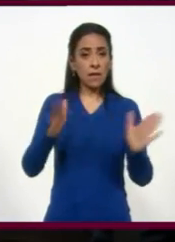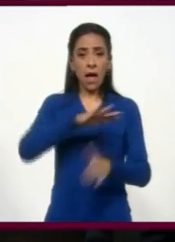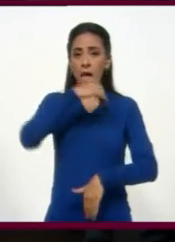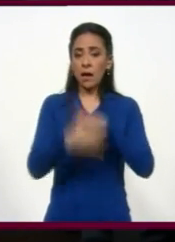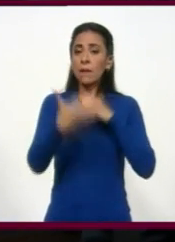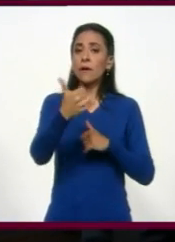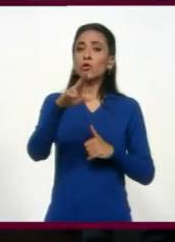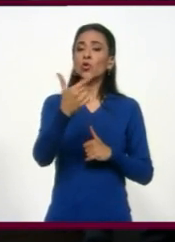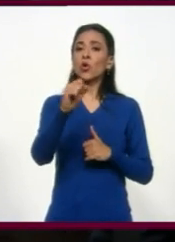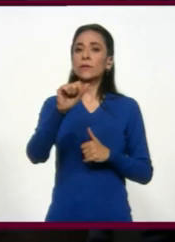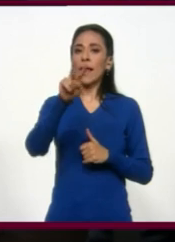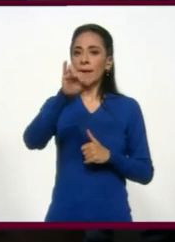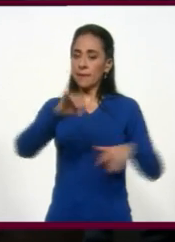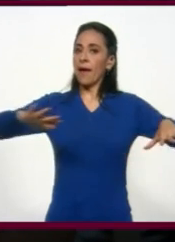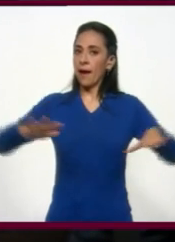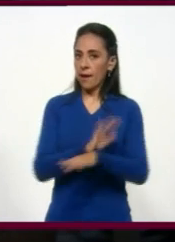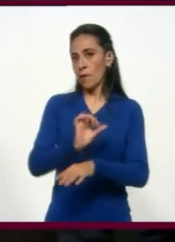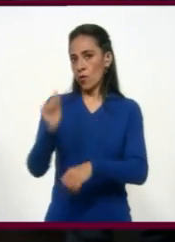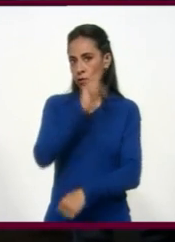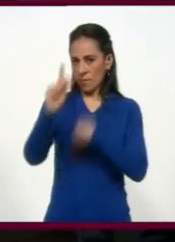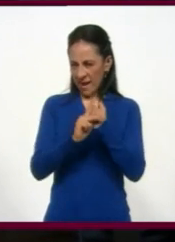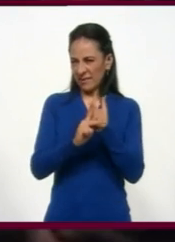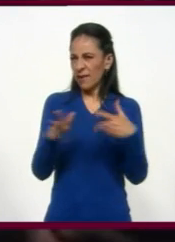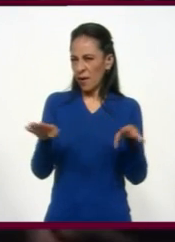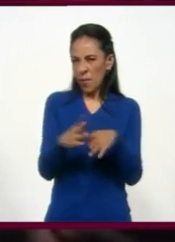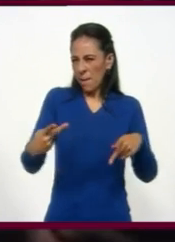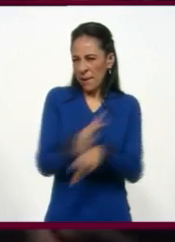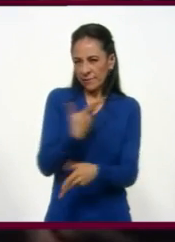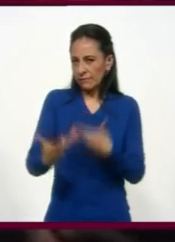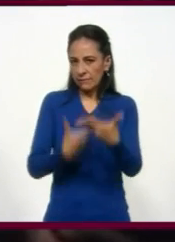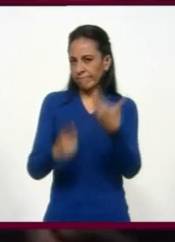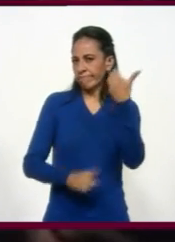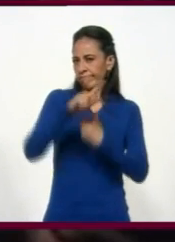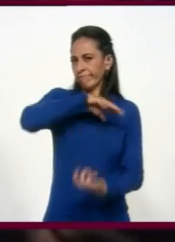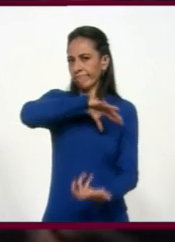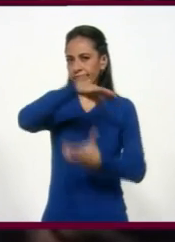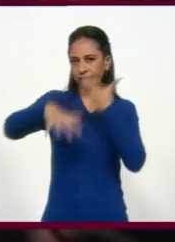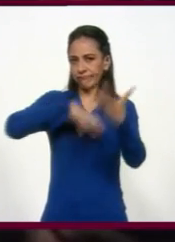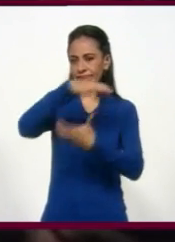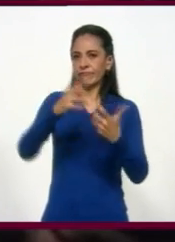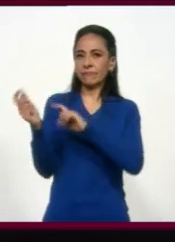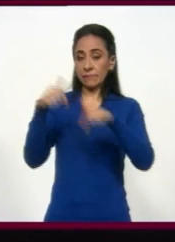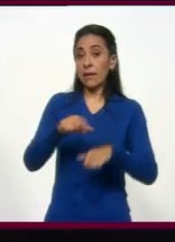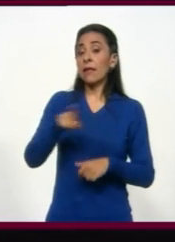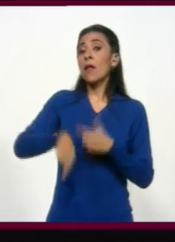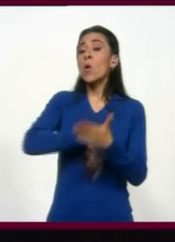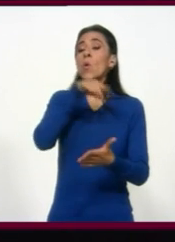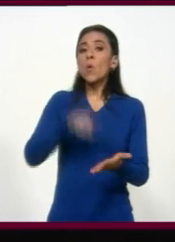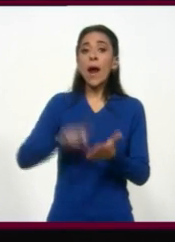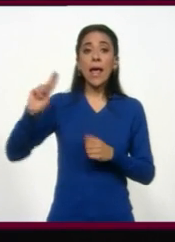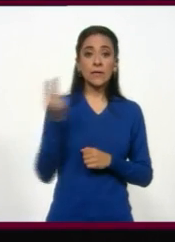convierte en otra nación aquí la historia al respecto desde eslovenia a guanajuato el grupo de teatro